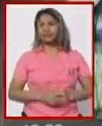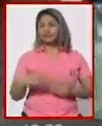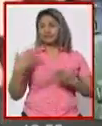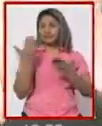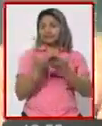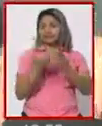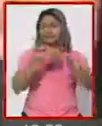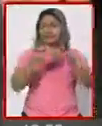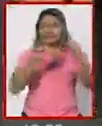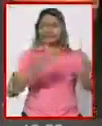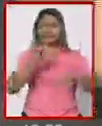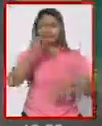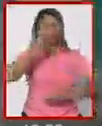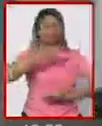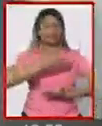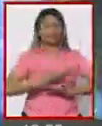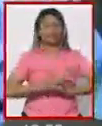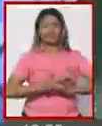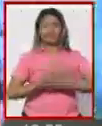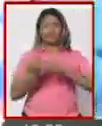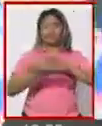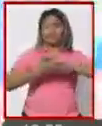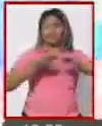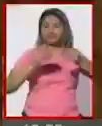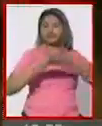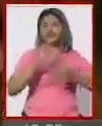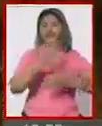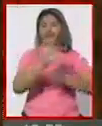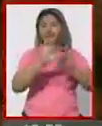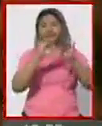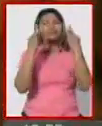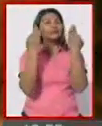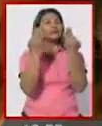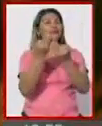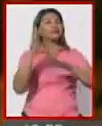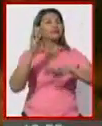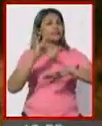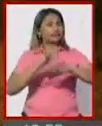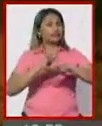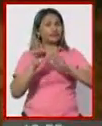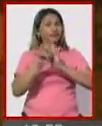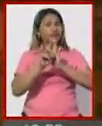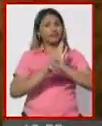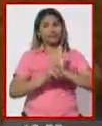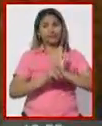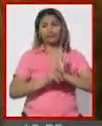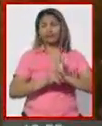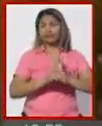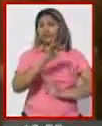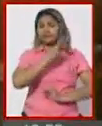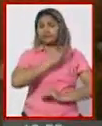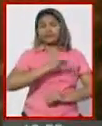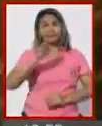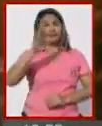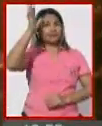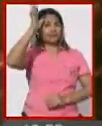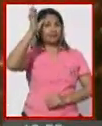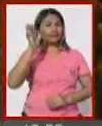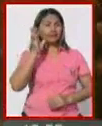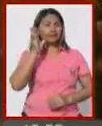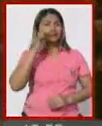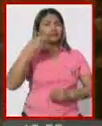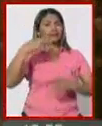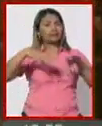Llegó a su domicilio y su hija menor de edad le contó que uno de sus familiares le tocó sus partes íntimas, aprovechando que sus progenitores